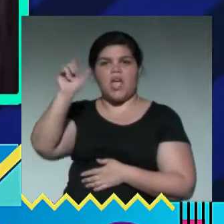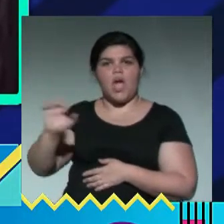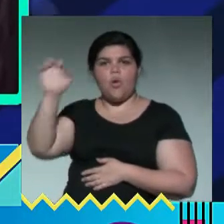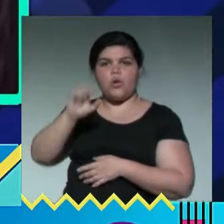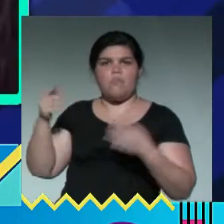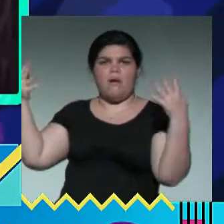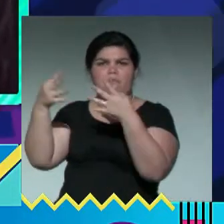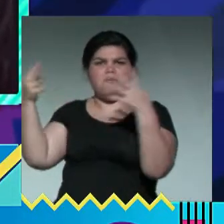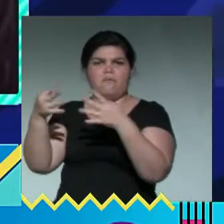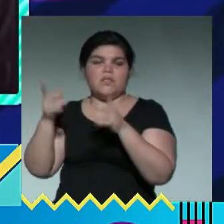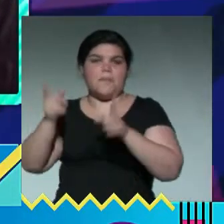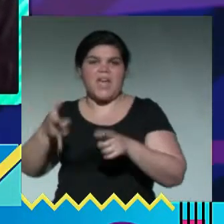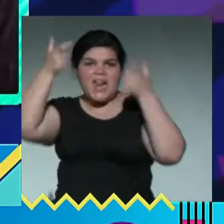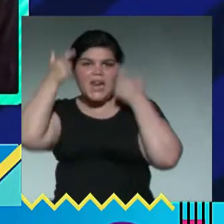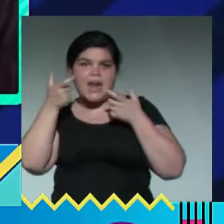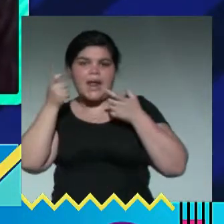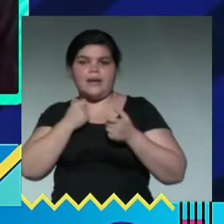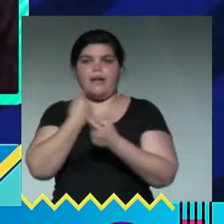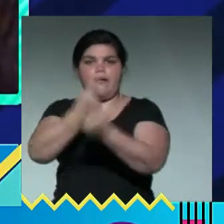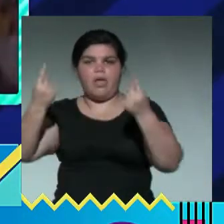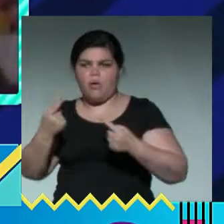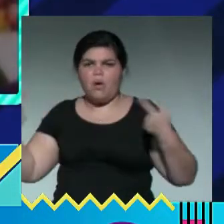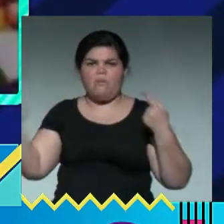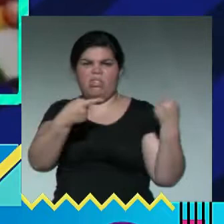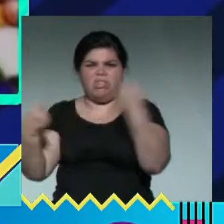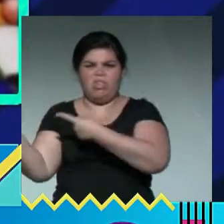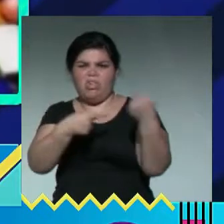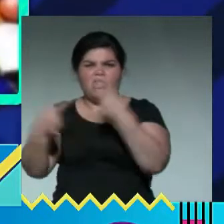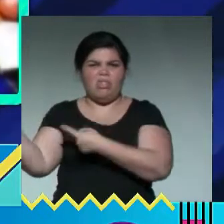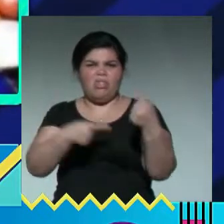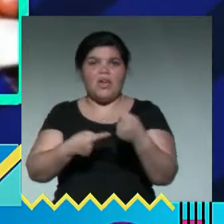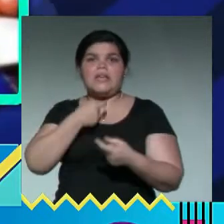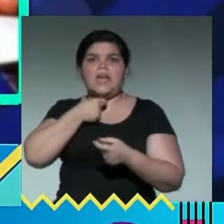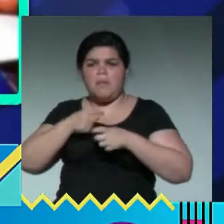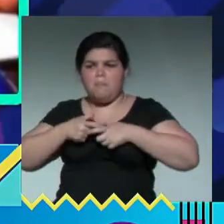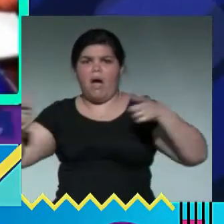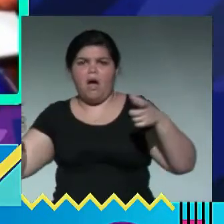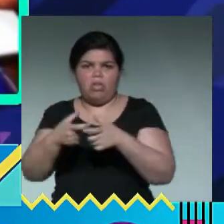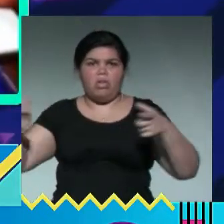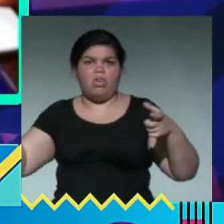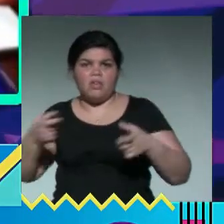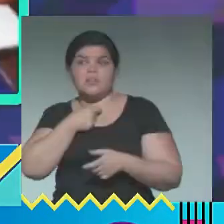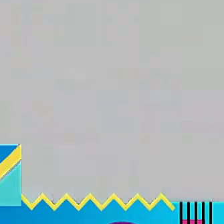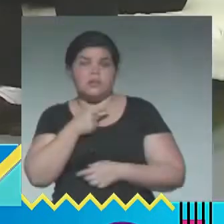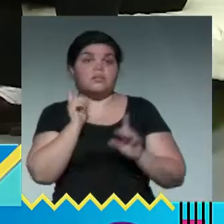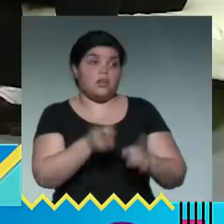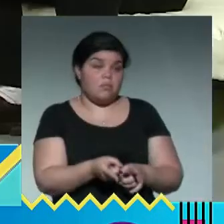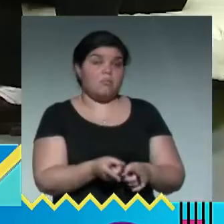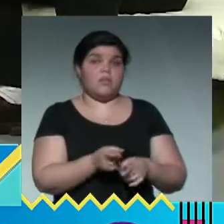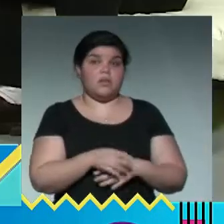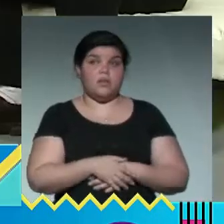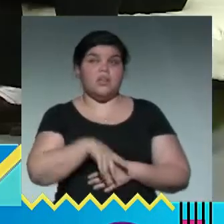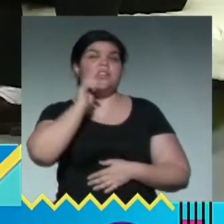estas monarquías, ¿no es cierto?, que cada una luchaba por ensanchar sus dominios. De hecho, se disputaron en algún momento hasta el mismo